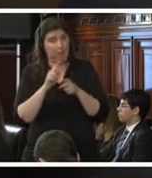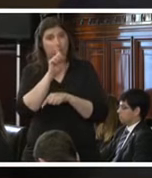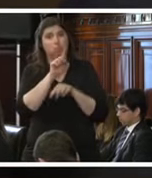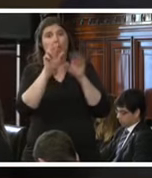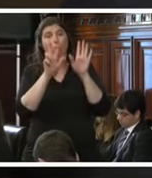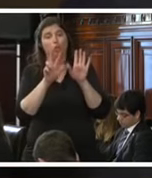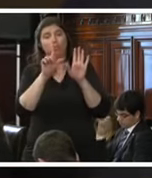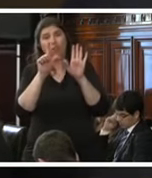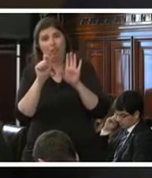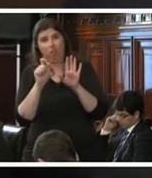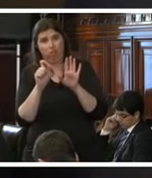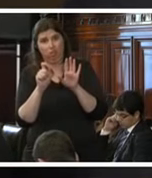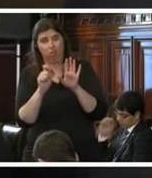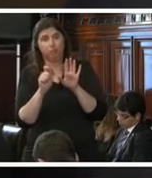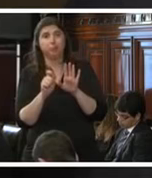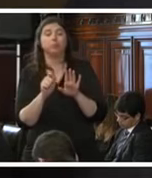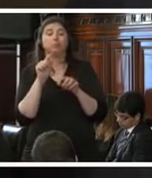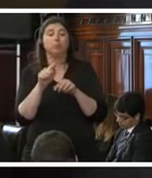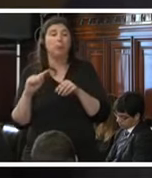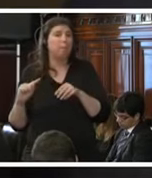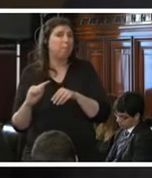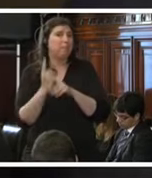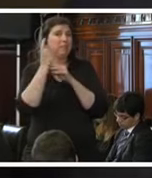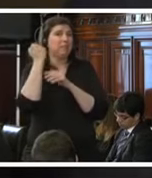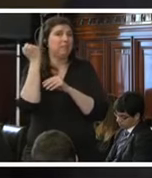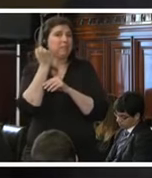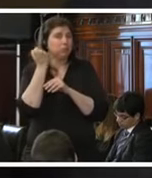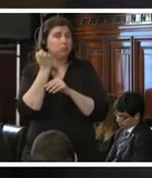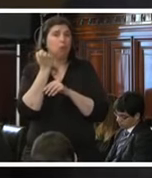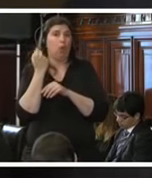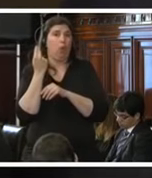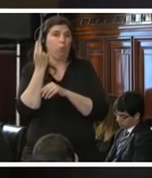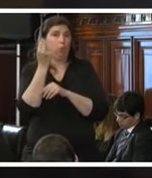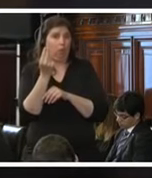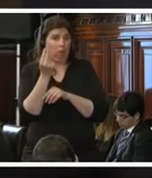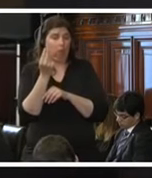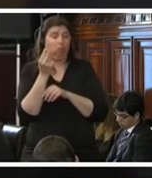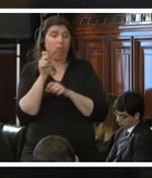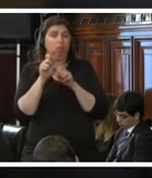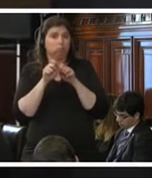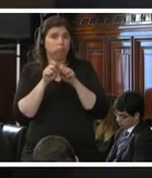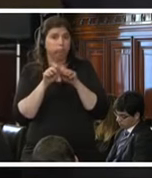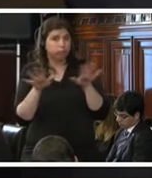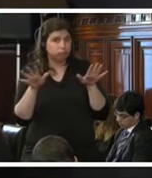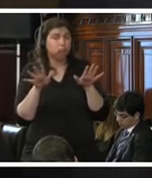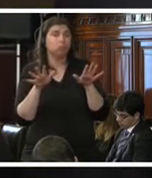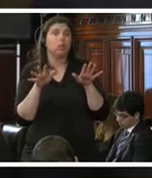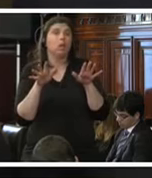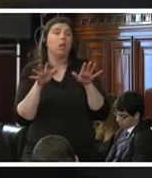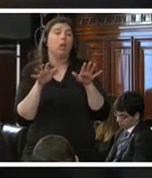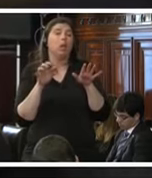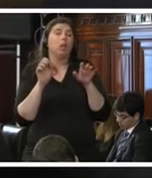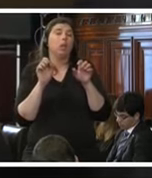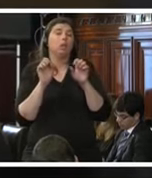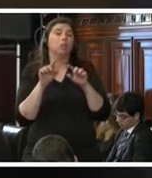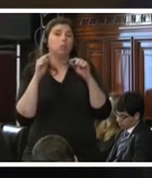En estas orientaciones, el principio de autoridad y su manifestación práctica en lo que es